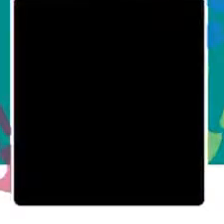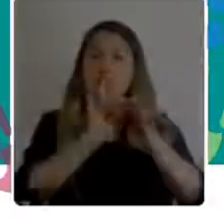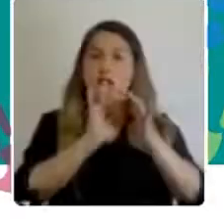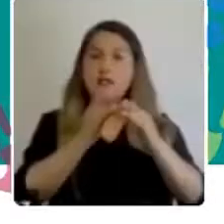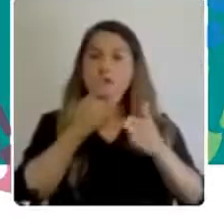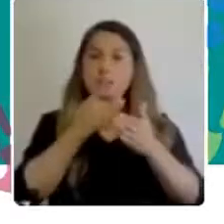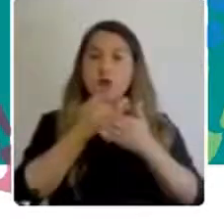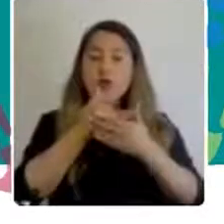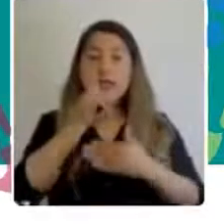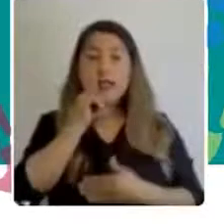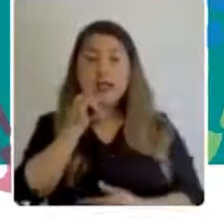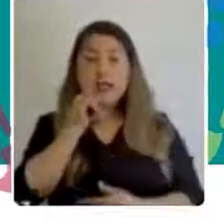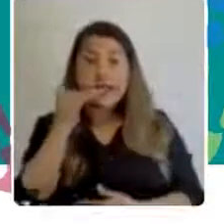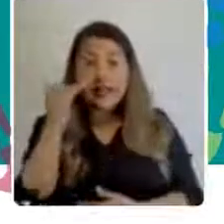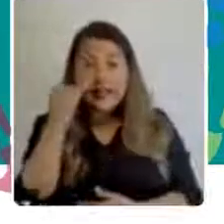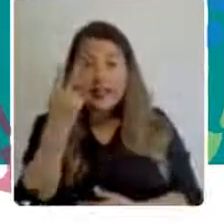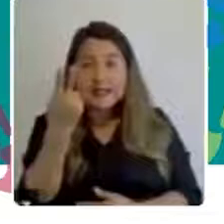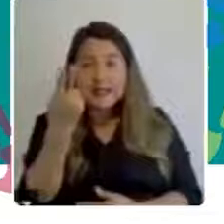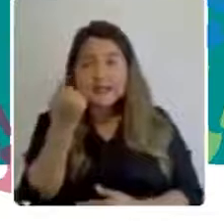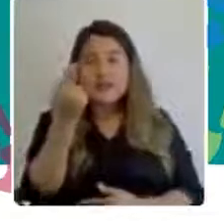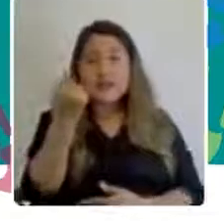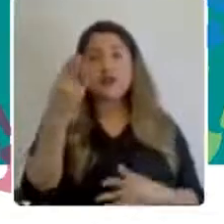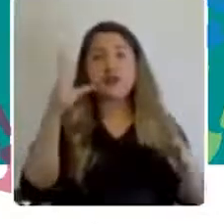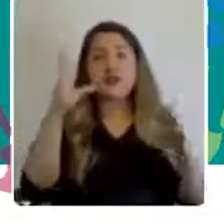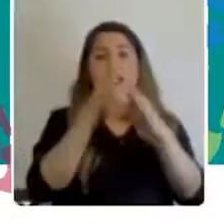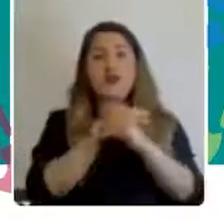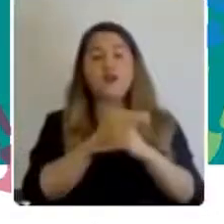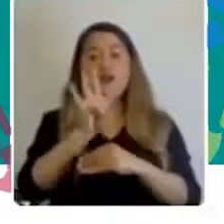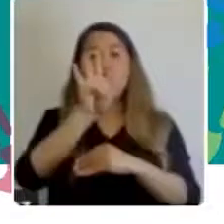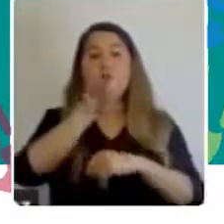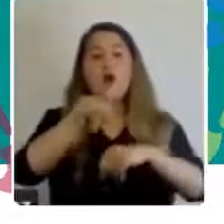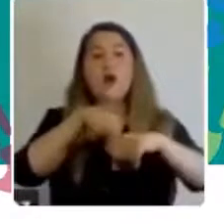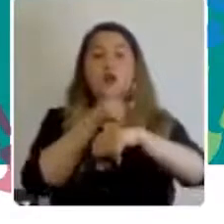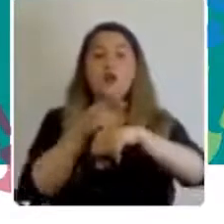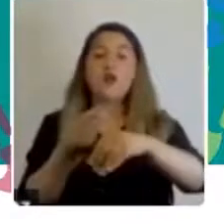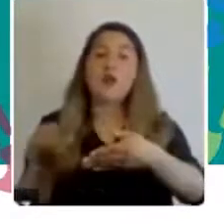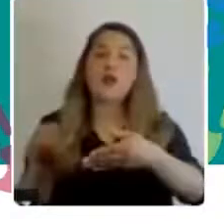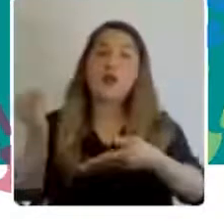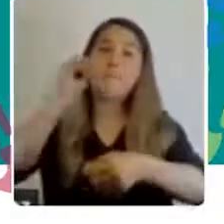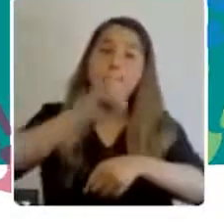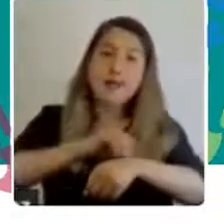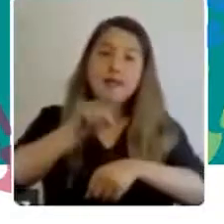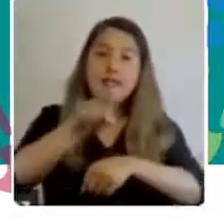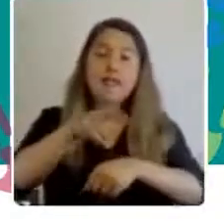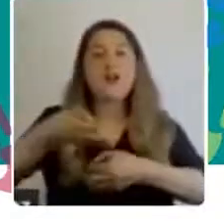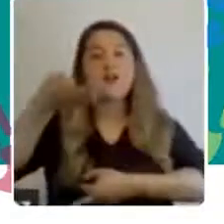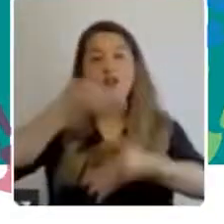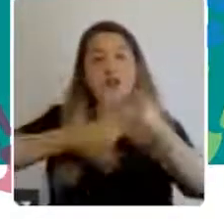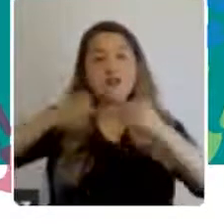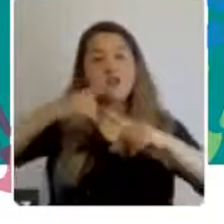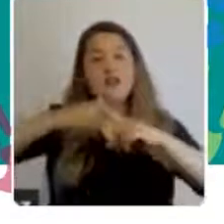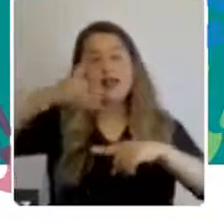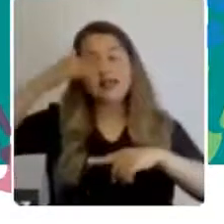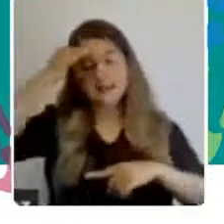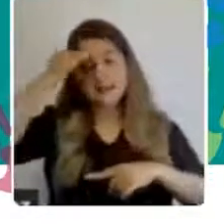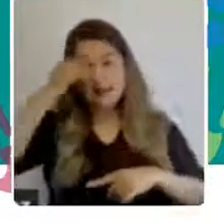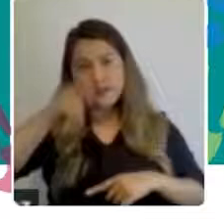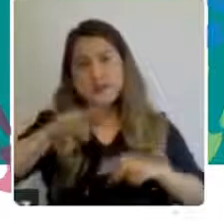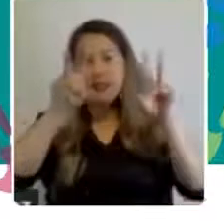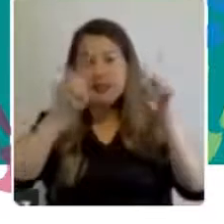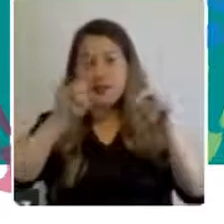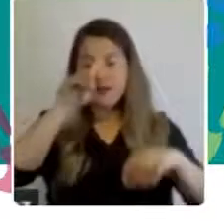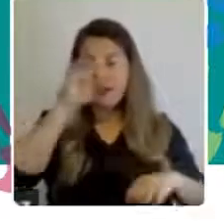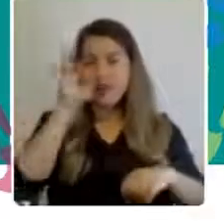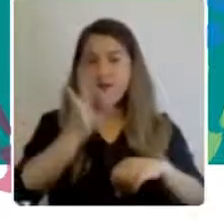las 12 de la noche, si no me equivoco, están con 4 horas adelante. Ella nos va a contar acerca de las experiencias y lecciones en torno a las